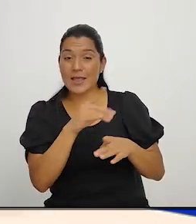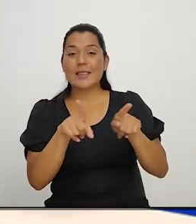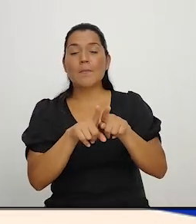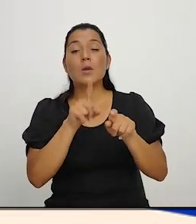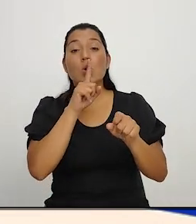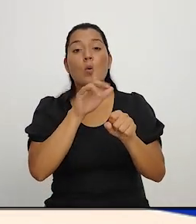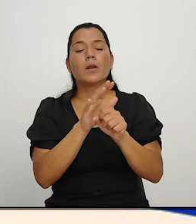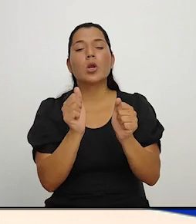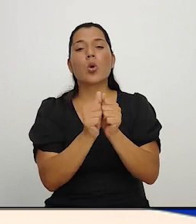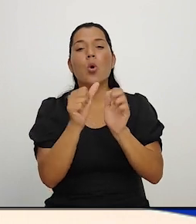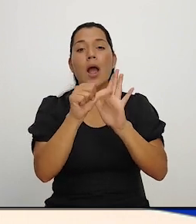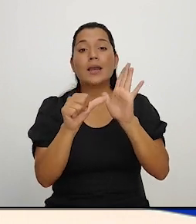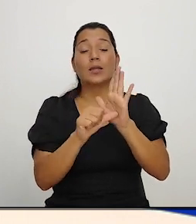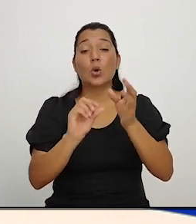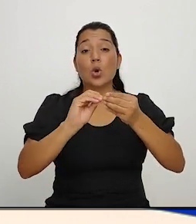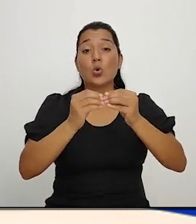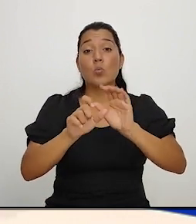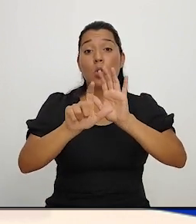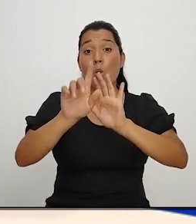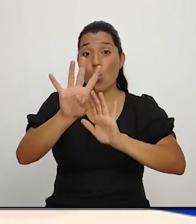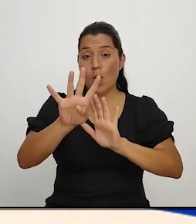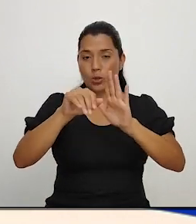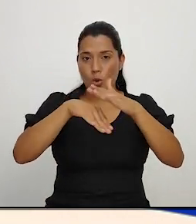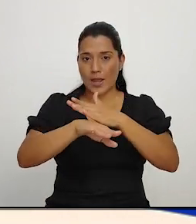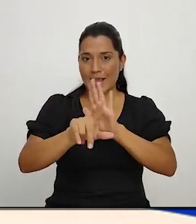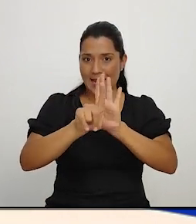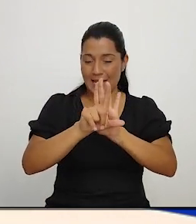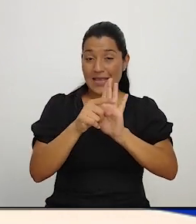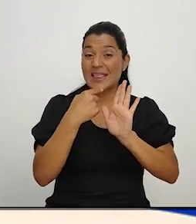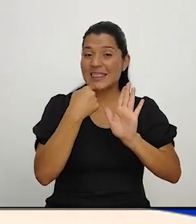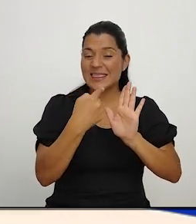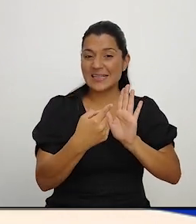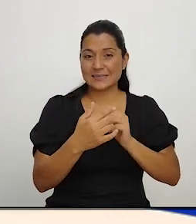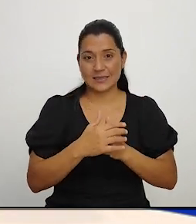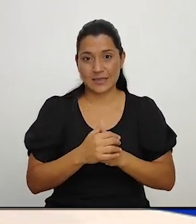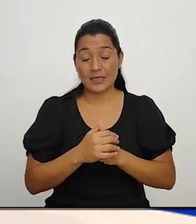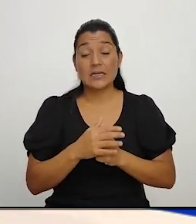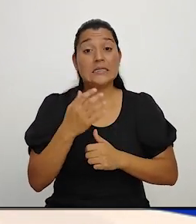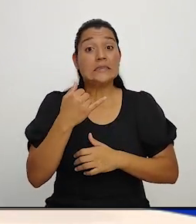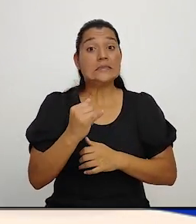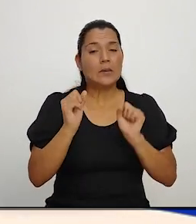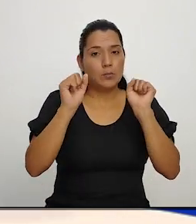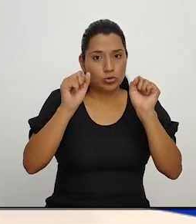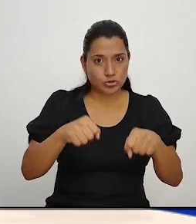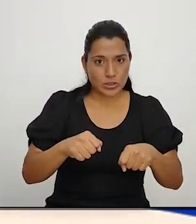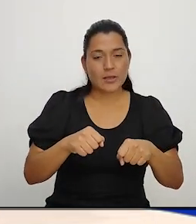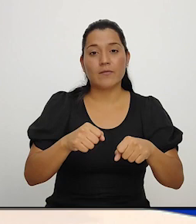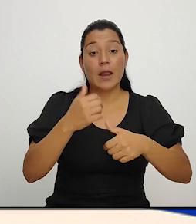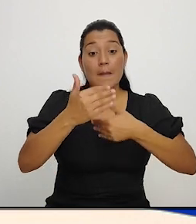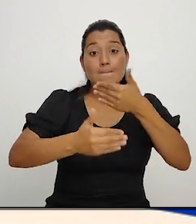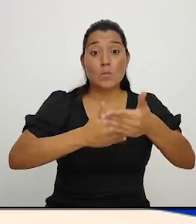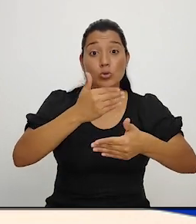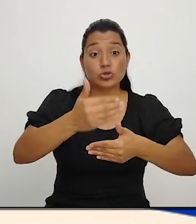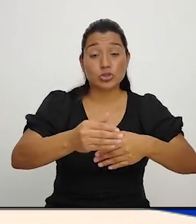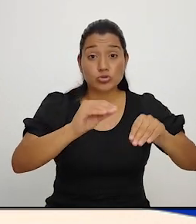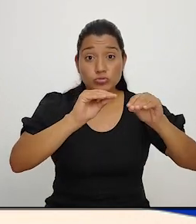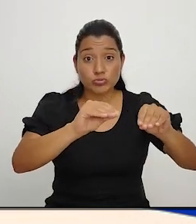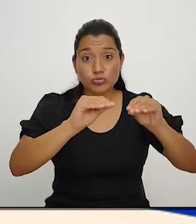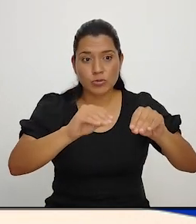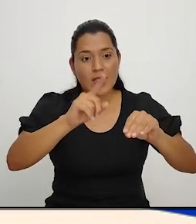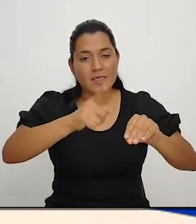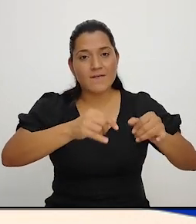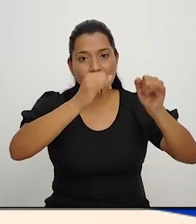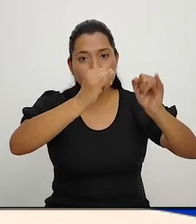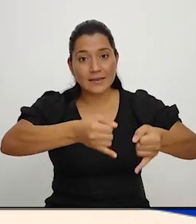artículo 4 de la ley que nos creó el cual dicta y en la medida de lo posible el proceso formativo será